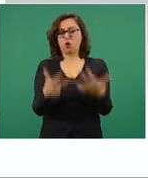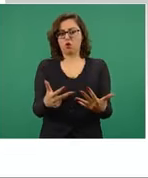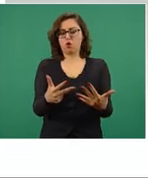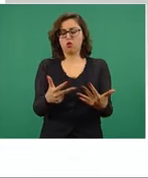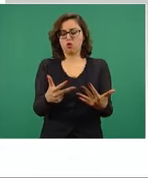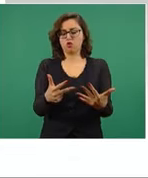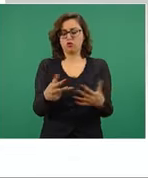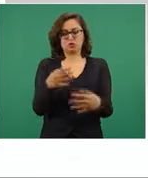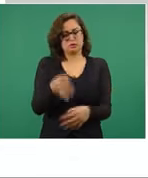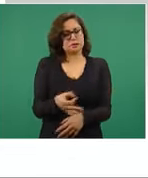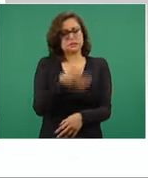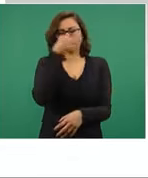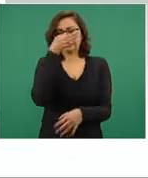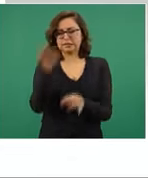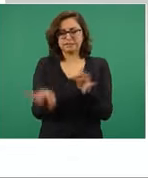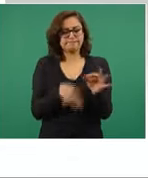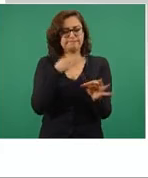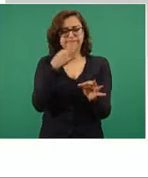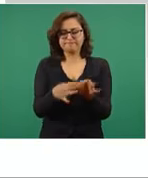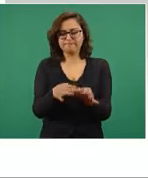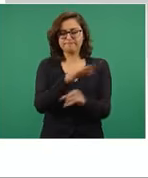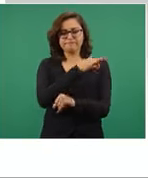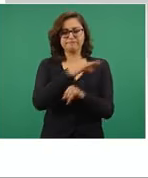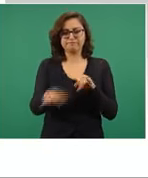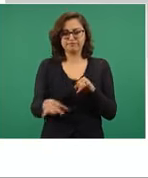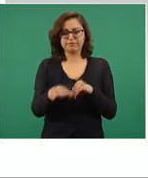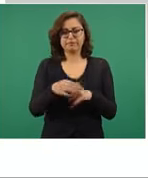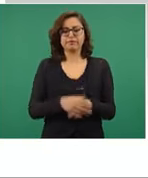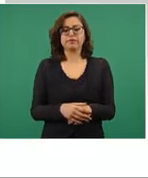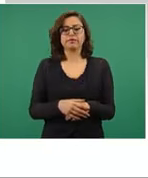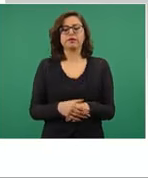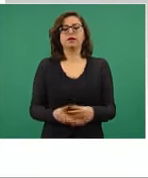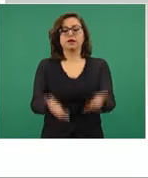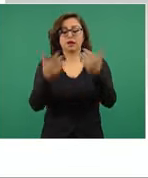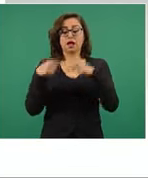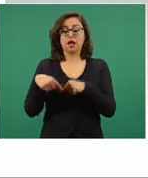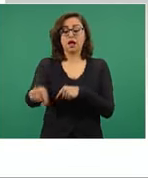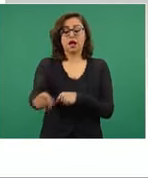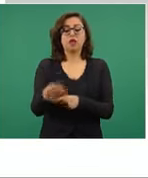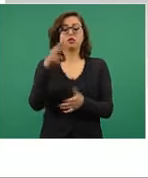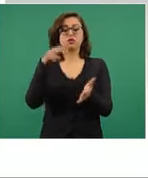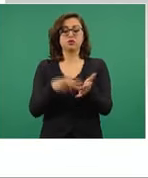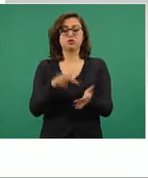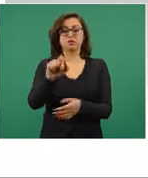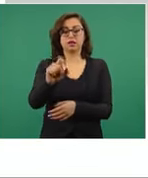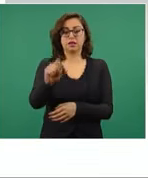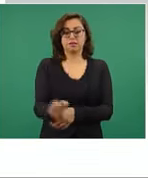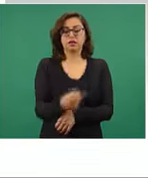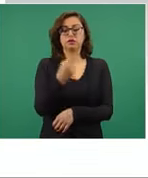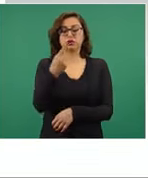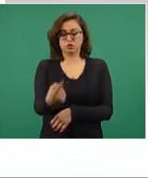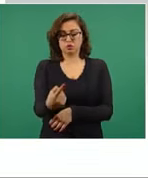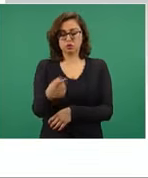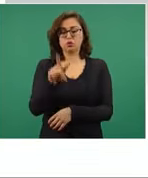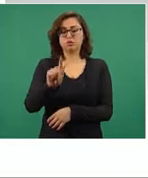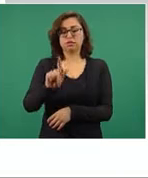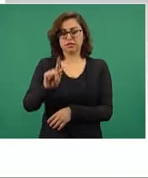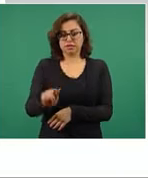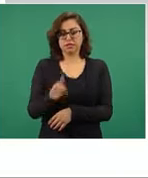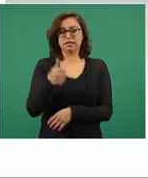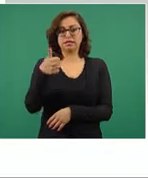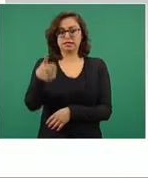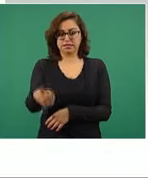fase final de construcción, que sumados a los 76 del 2021, pues tenemos